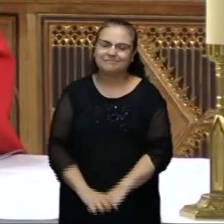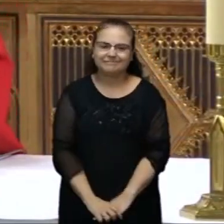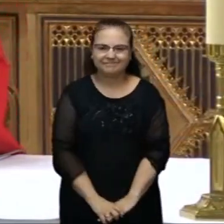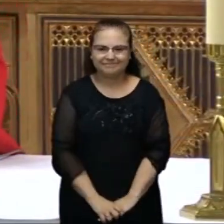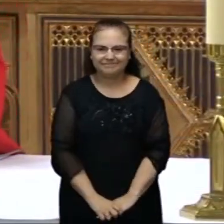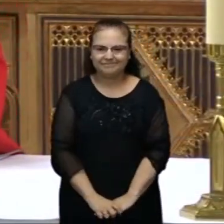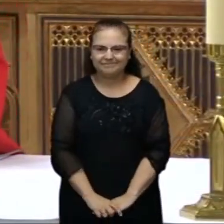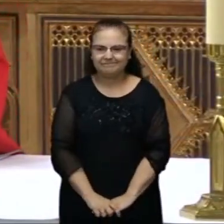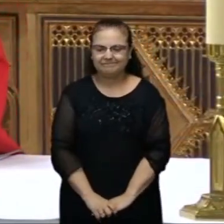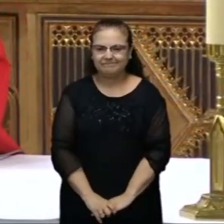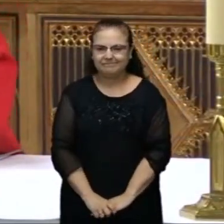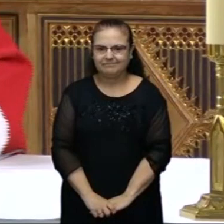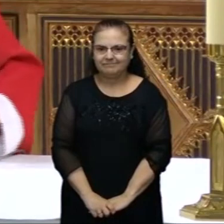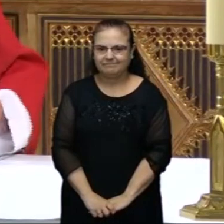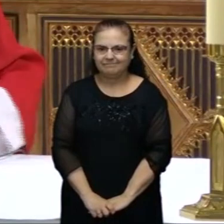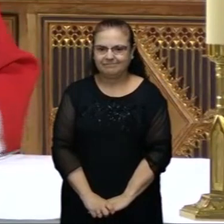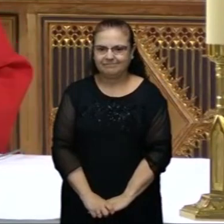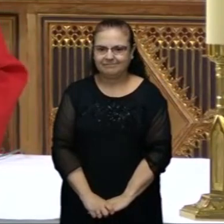Amén.